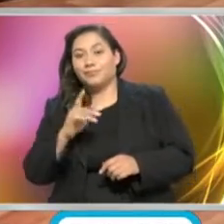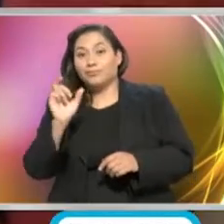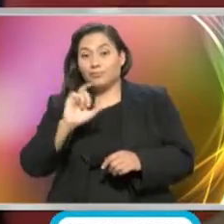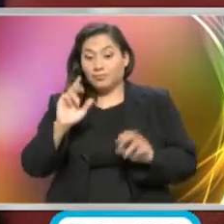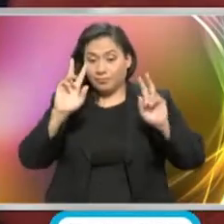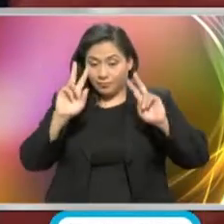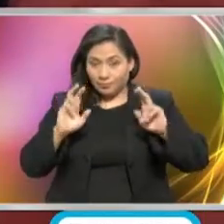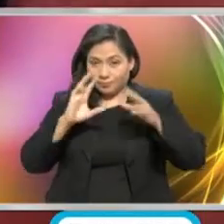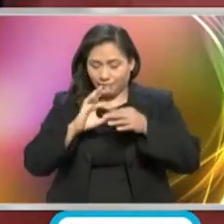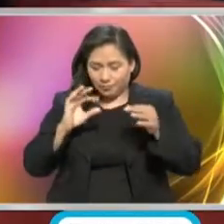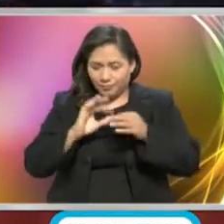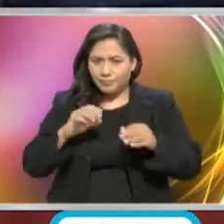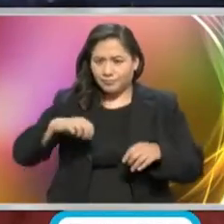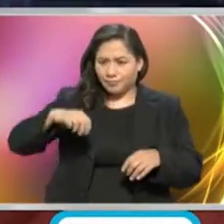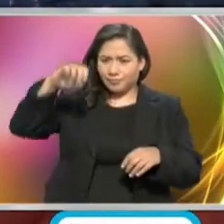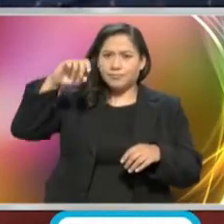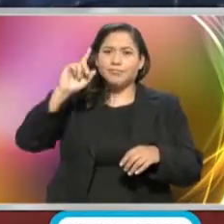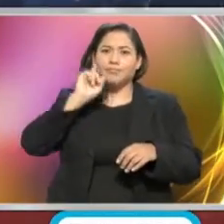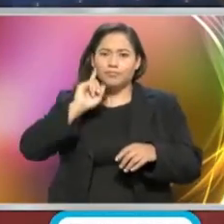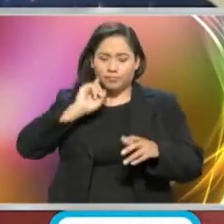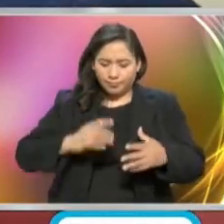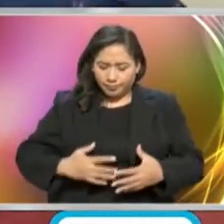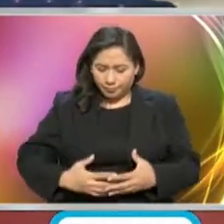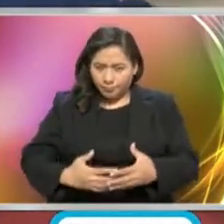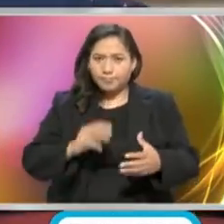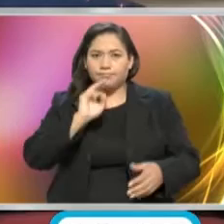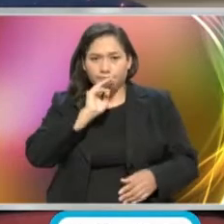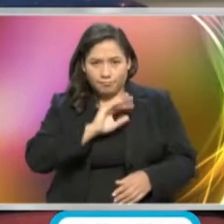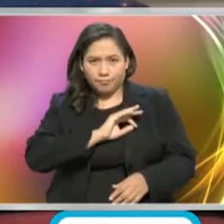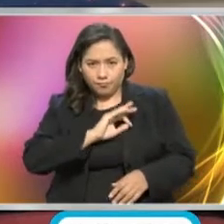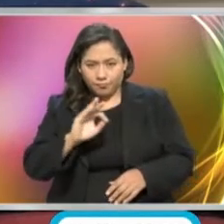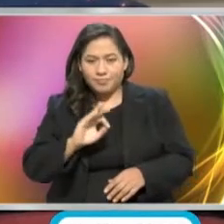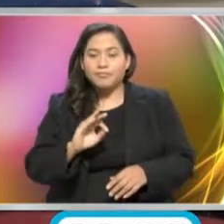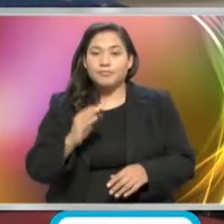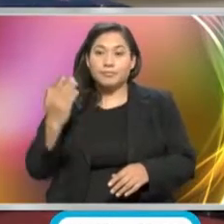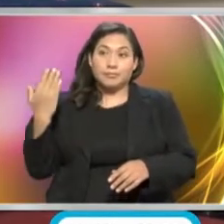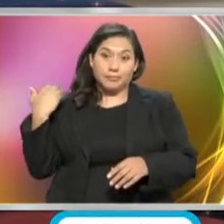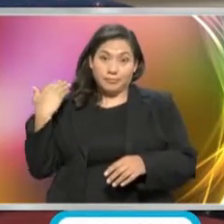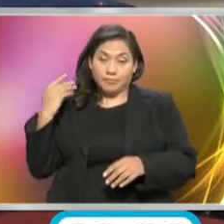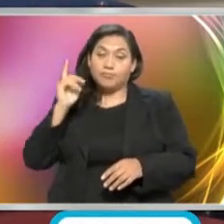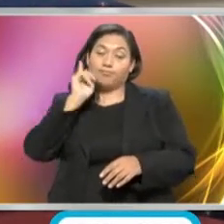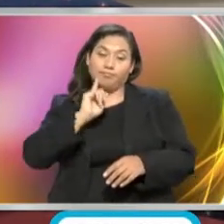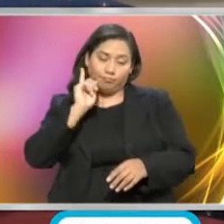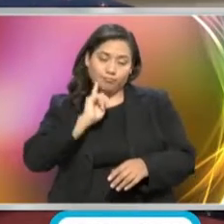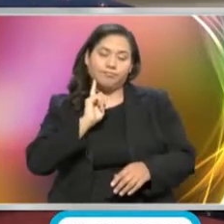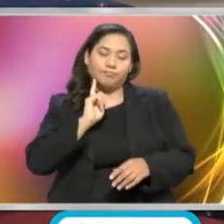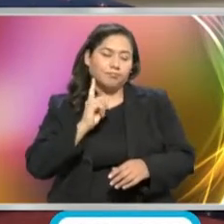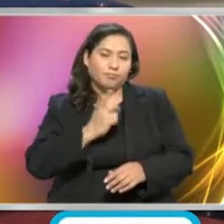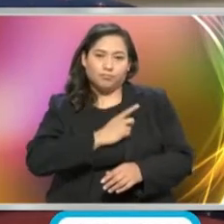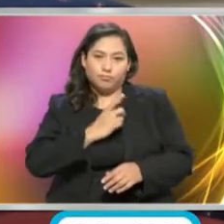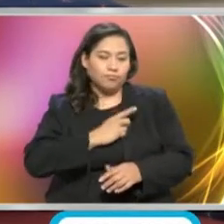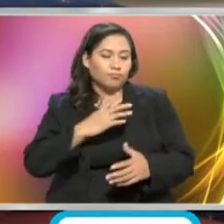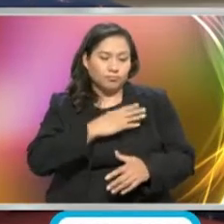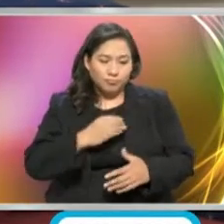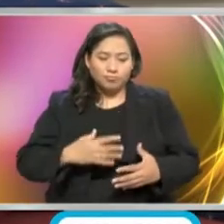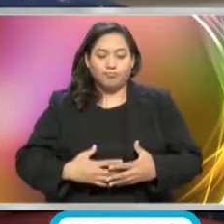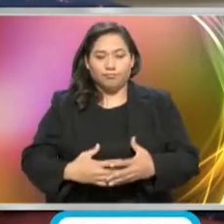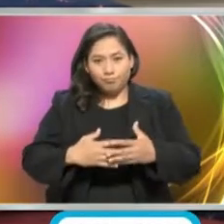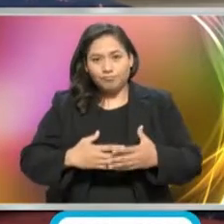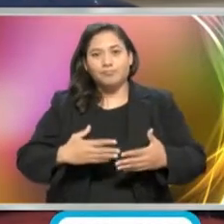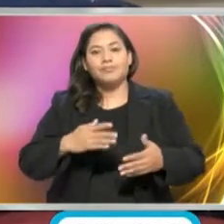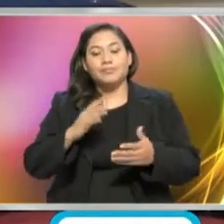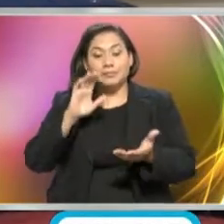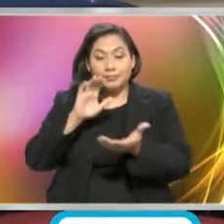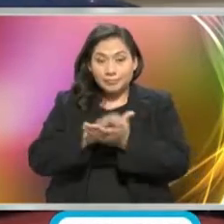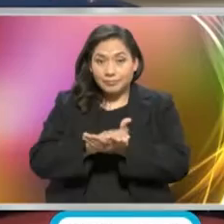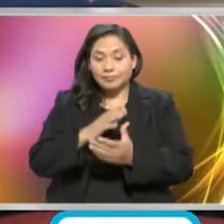hablas de la edad de la maternidad, de cómo, sí, durante un tiempo, pues las mujeres existían para tener hijos, ¿no? Para casarse y